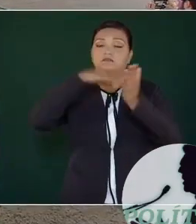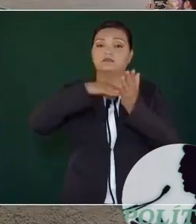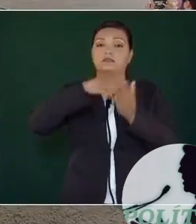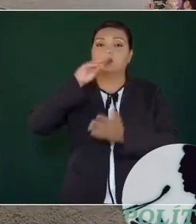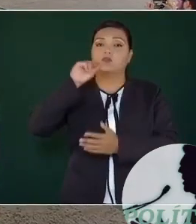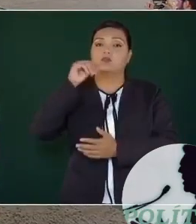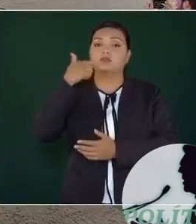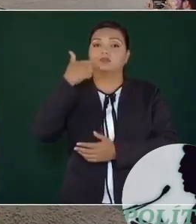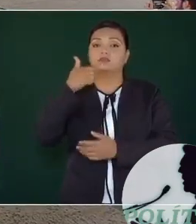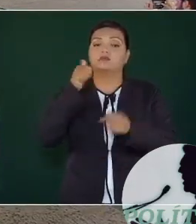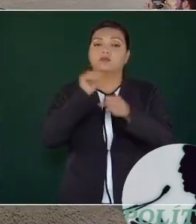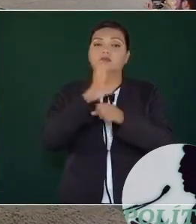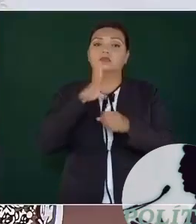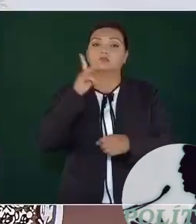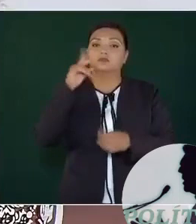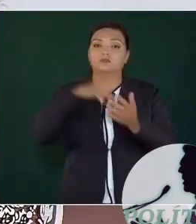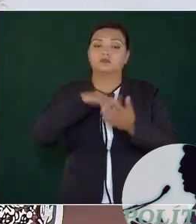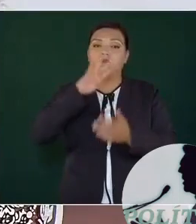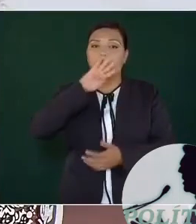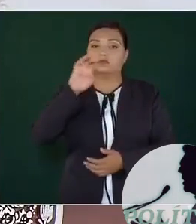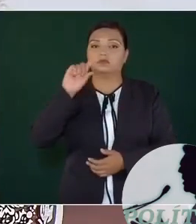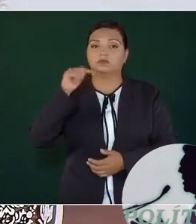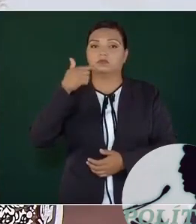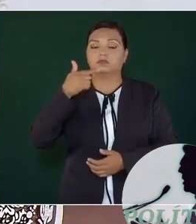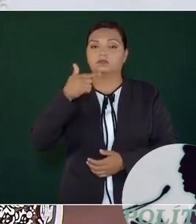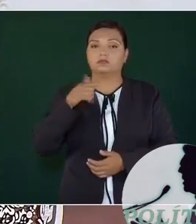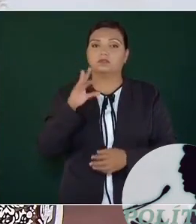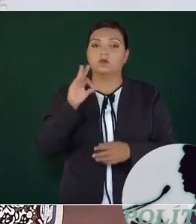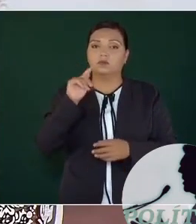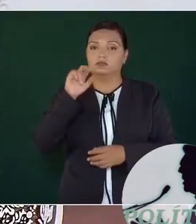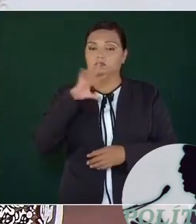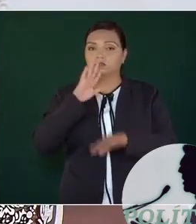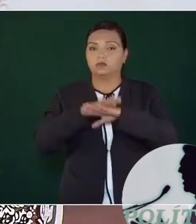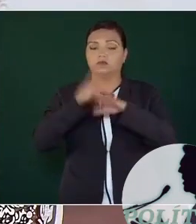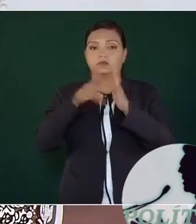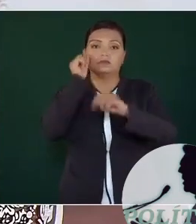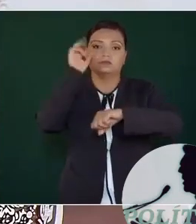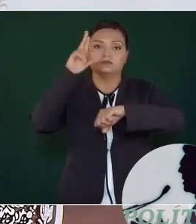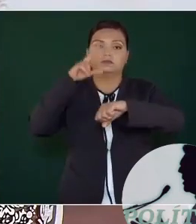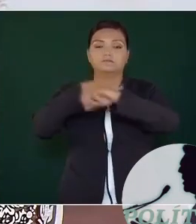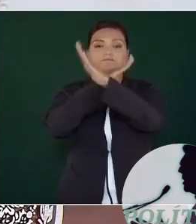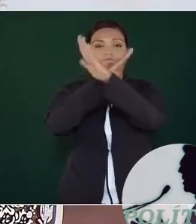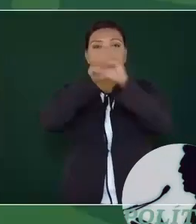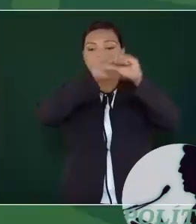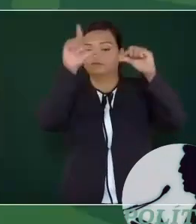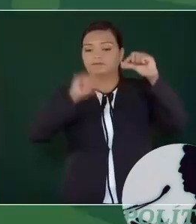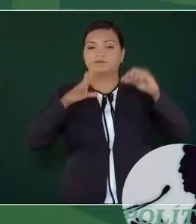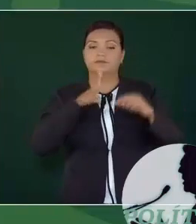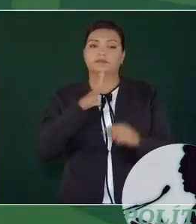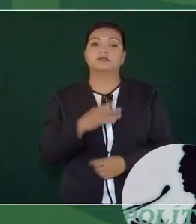3,097, de los cuales 2,477 son operativos. La Secretaría de la Defensa Nacional,